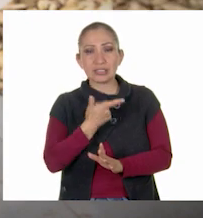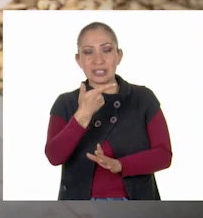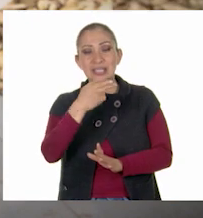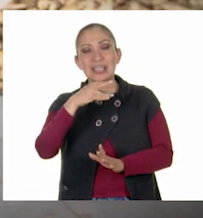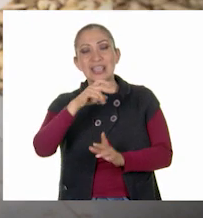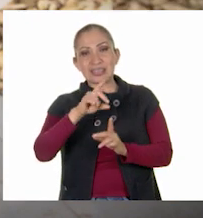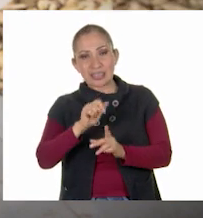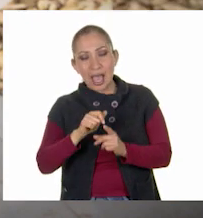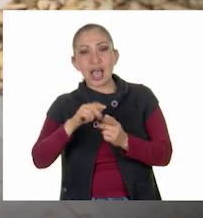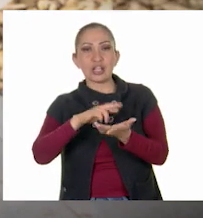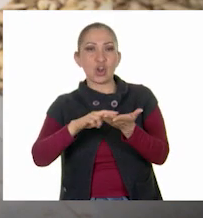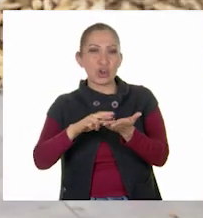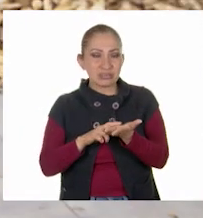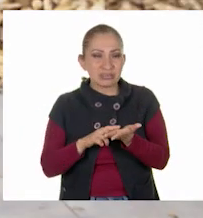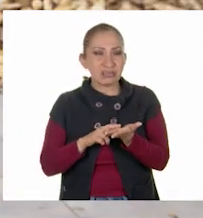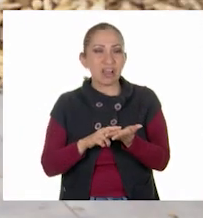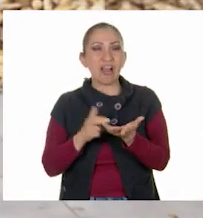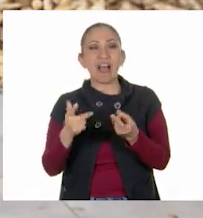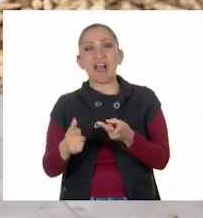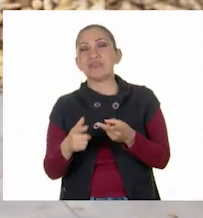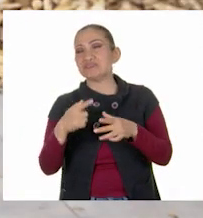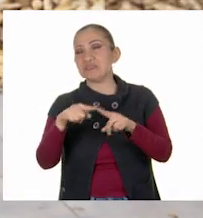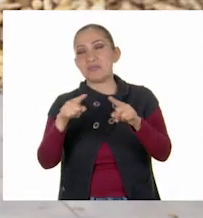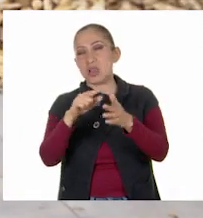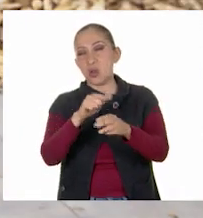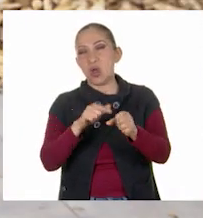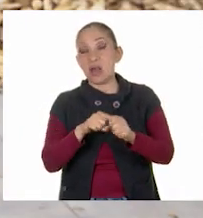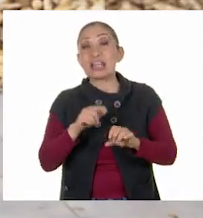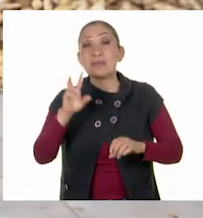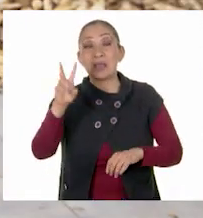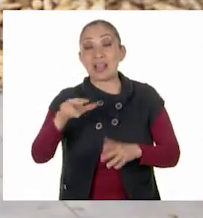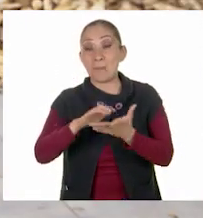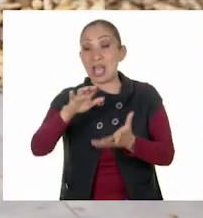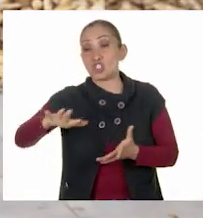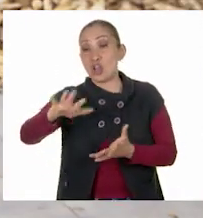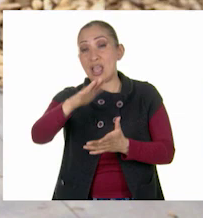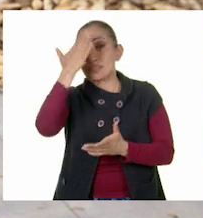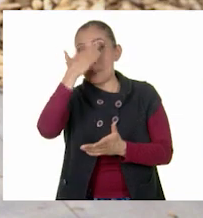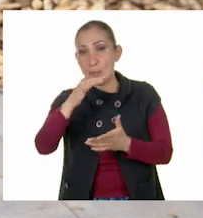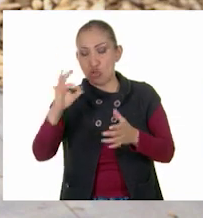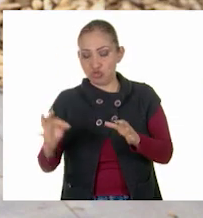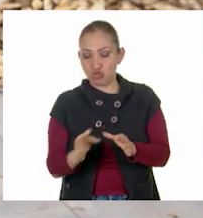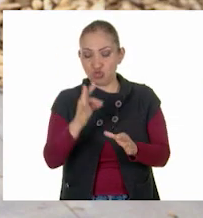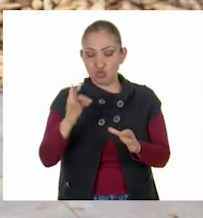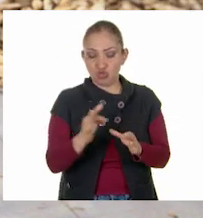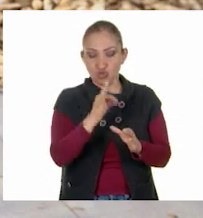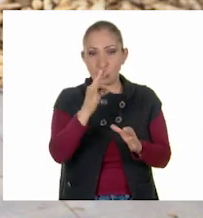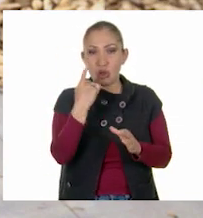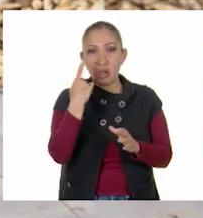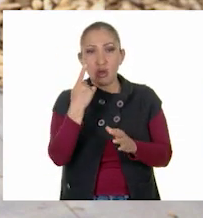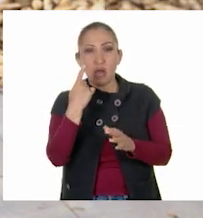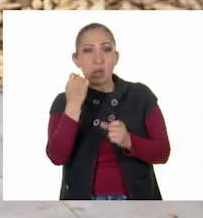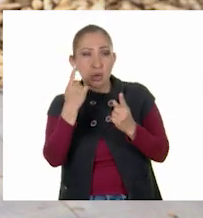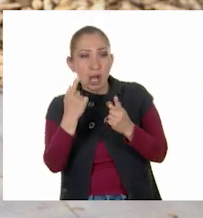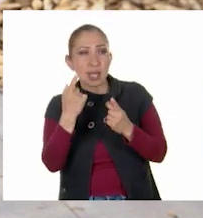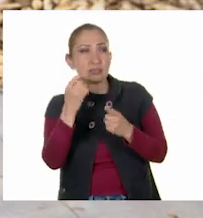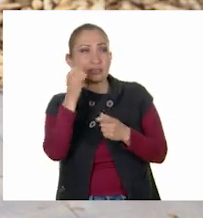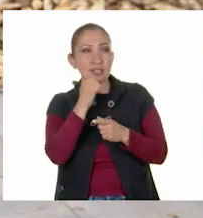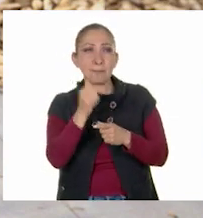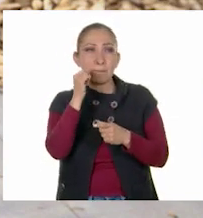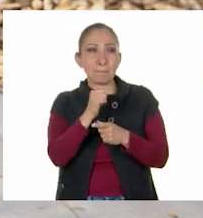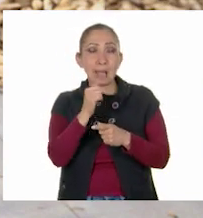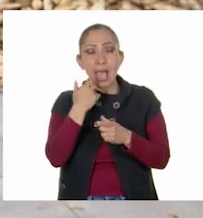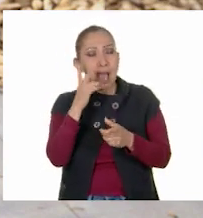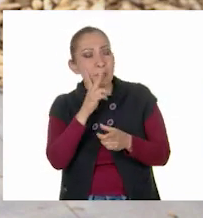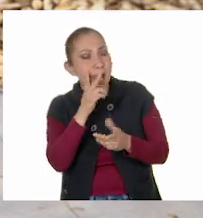guinda, rosas, lilas. La verdad, ya la mayoría de las que sabemos coser, algunas los tienen y casi siempre de,